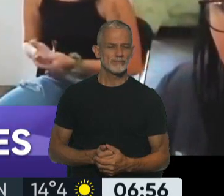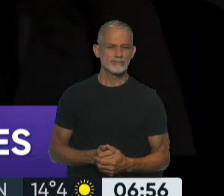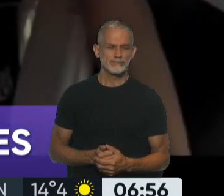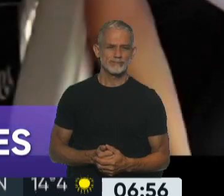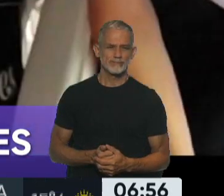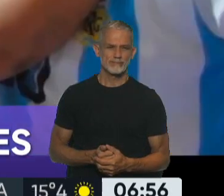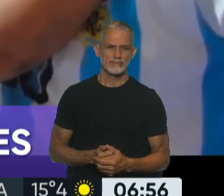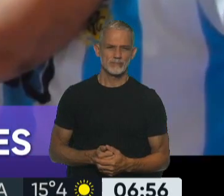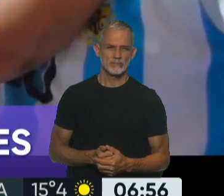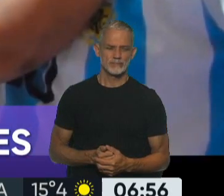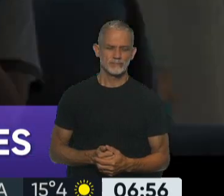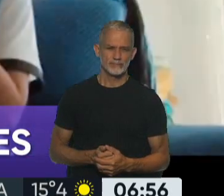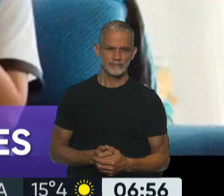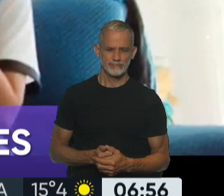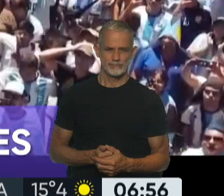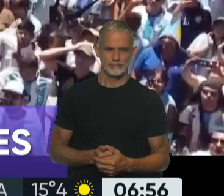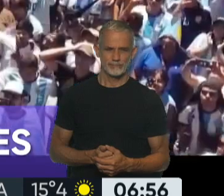o todo junto lo que hizo que